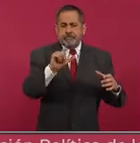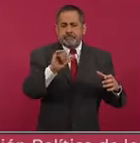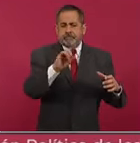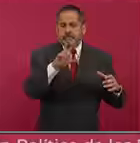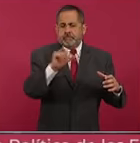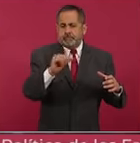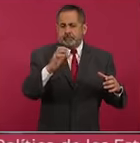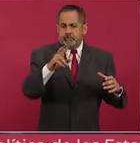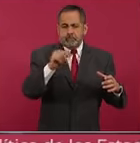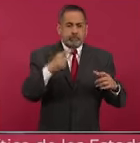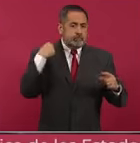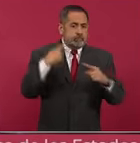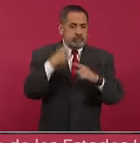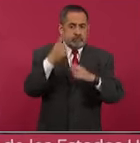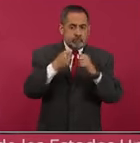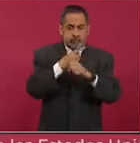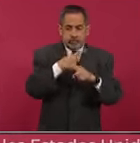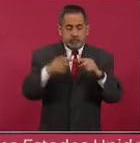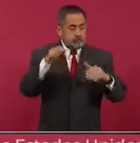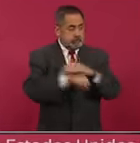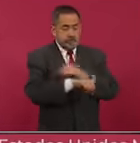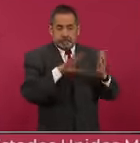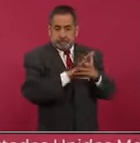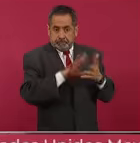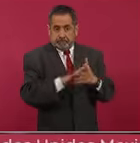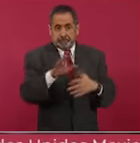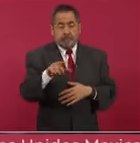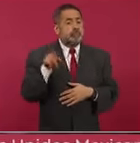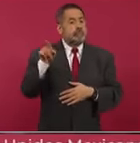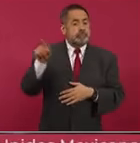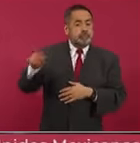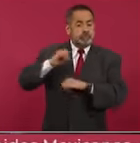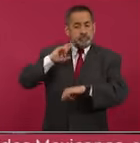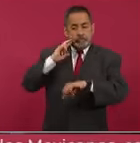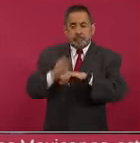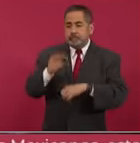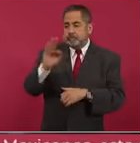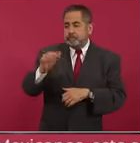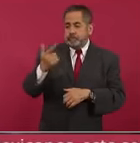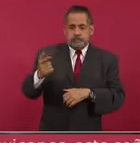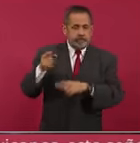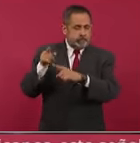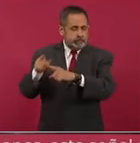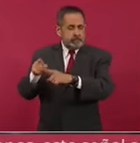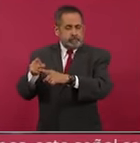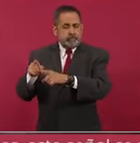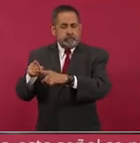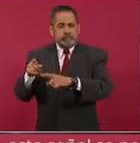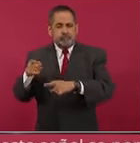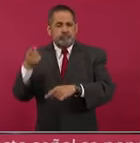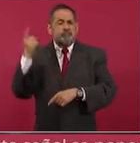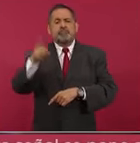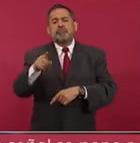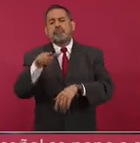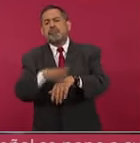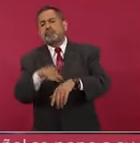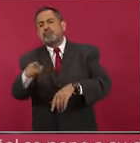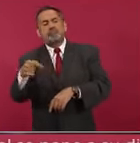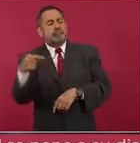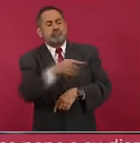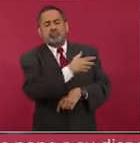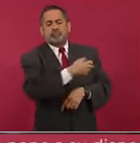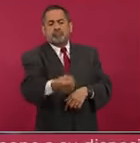este año y medio que ella ha estado en prisión que el fiscal general presionó para que la Fiscalía de Ciudad de México procesara a las dos